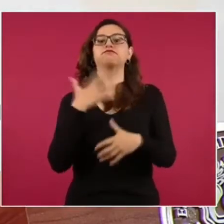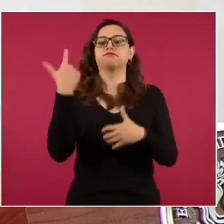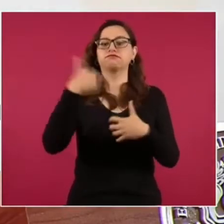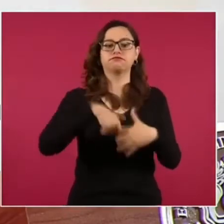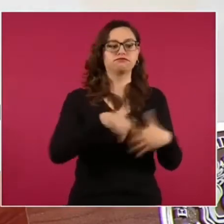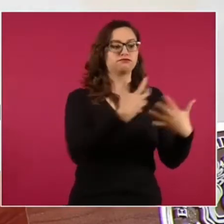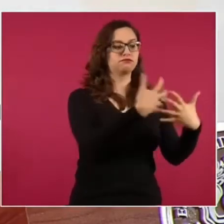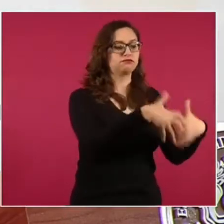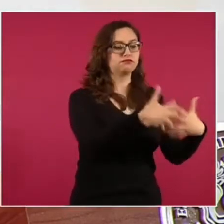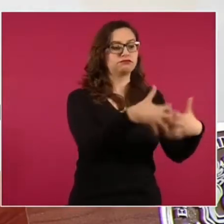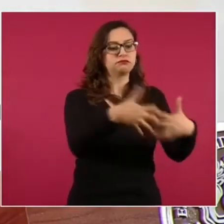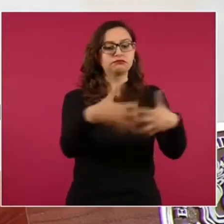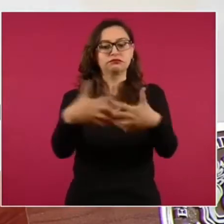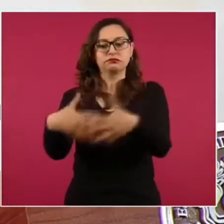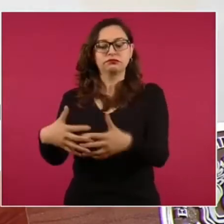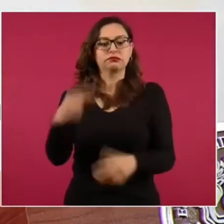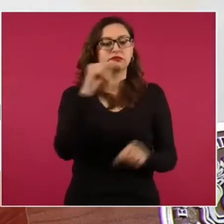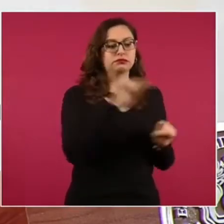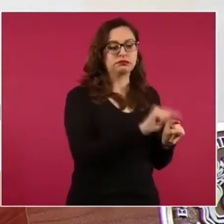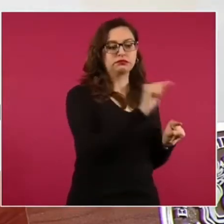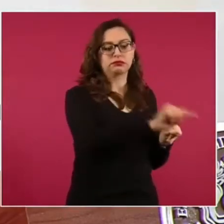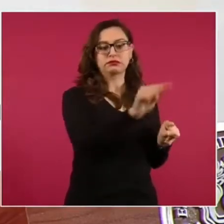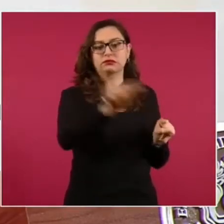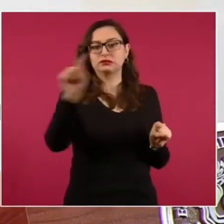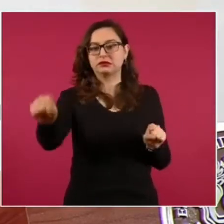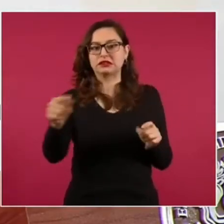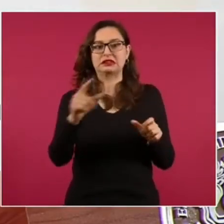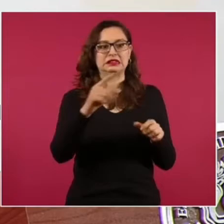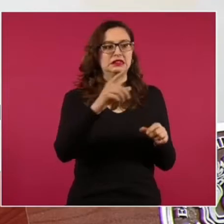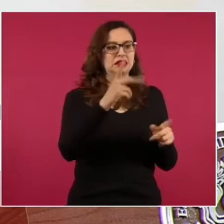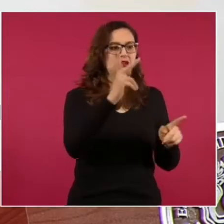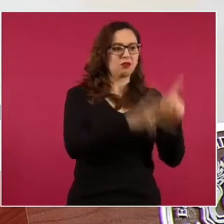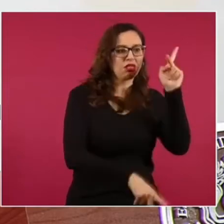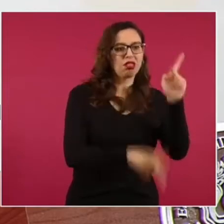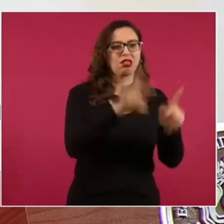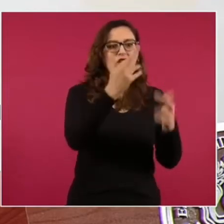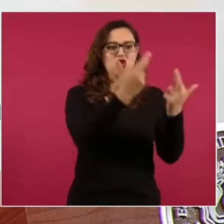ya habían empezado a vender las plantas.